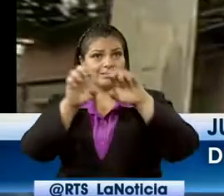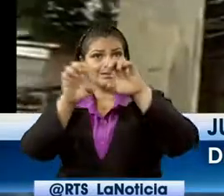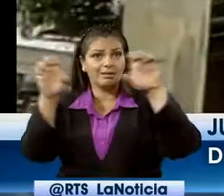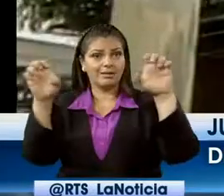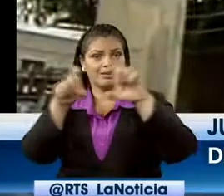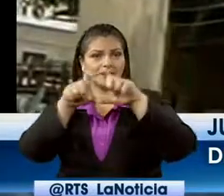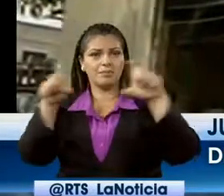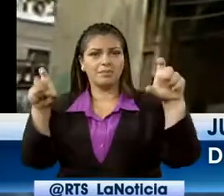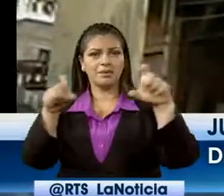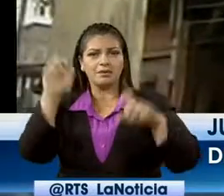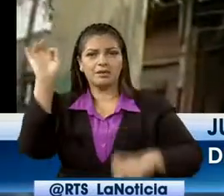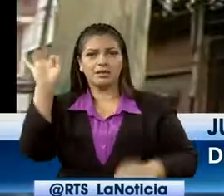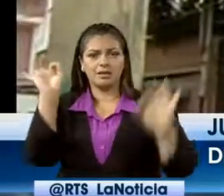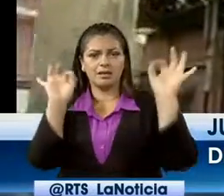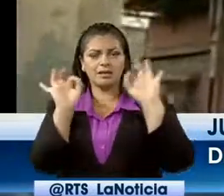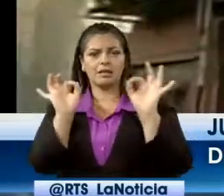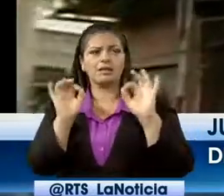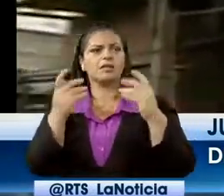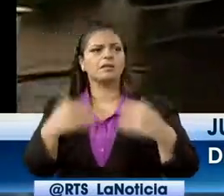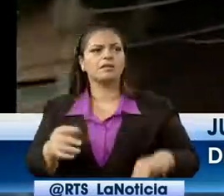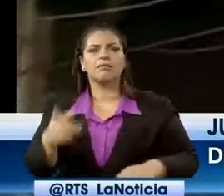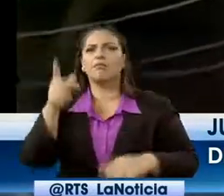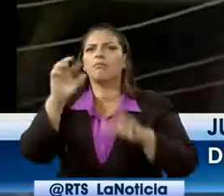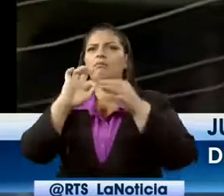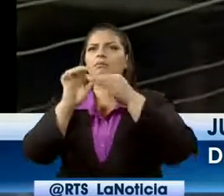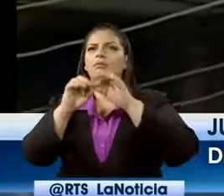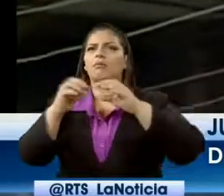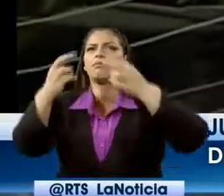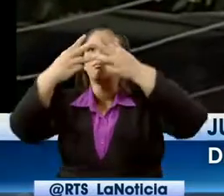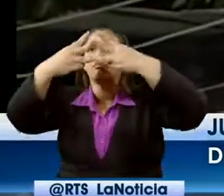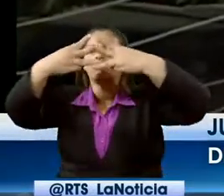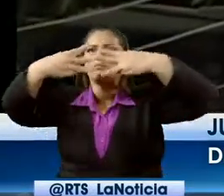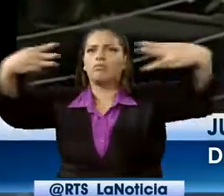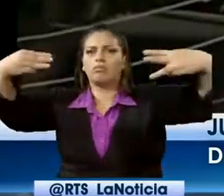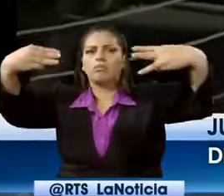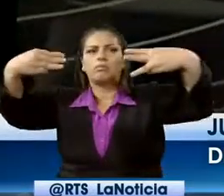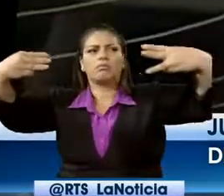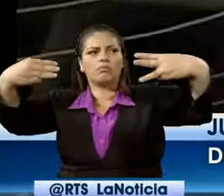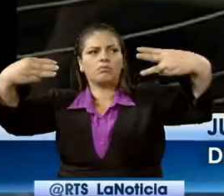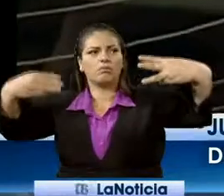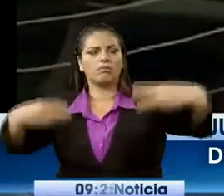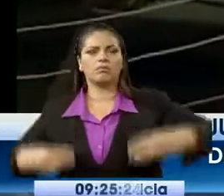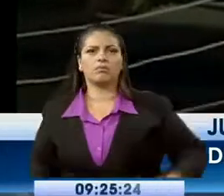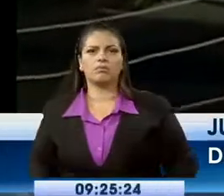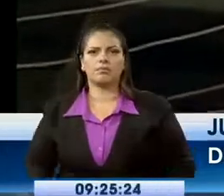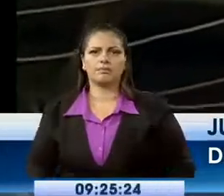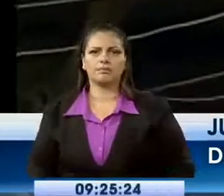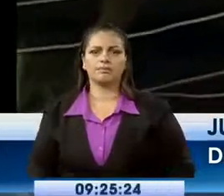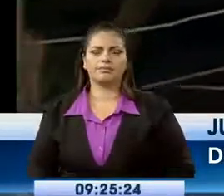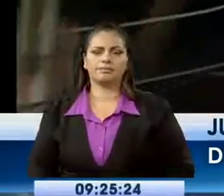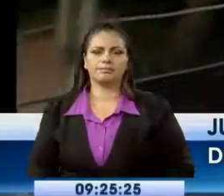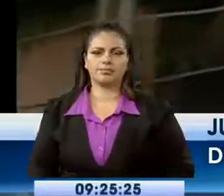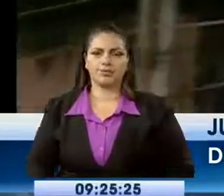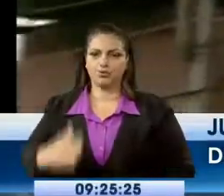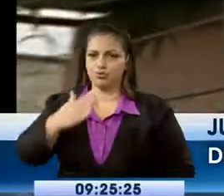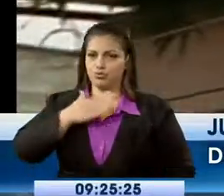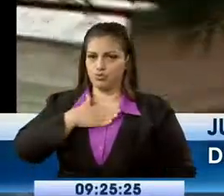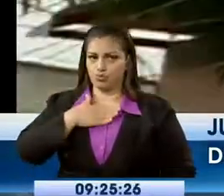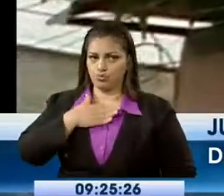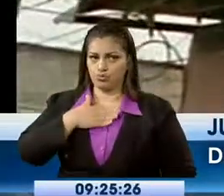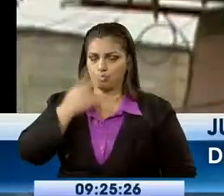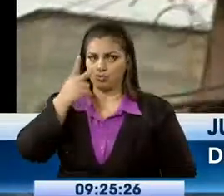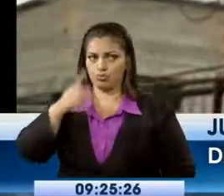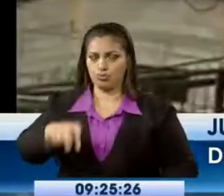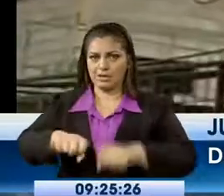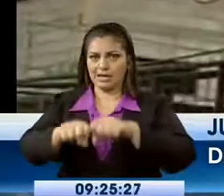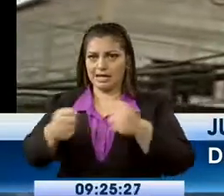esos cables que son pesados. Eso lo guindó más y los jaló para allá, ¿ve? Con que, mire, aquí llove. Yo puse esta caña aquí, ¿ve?